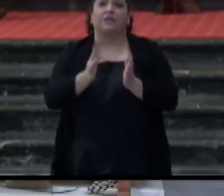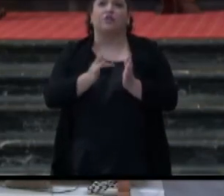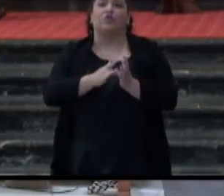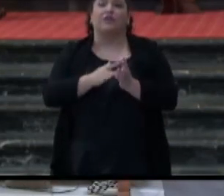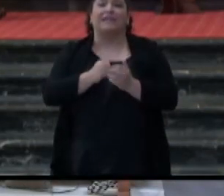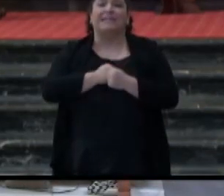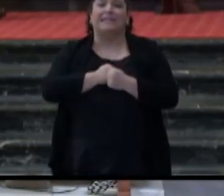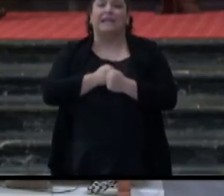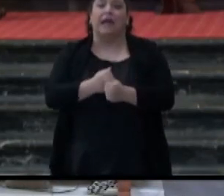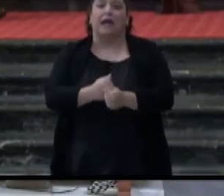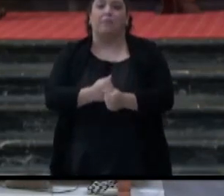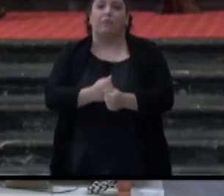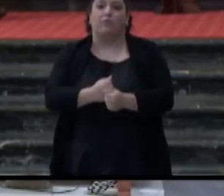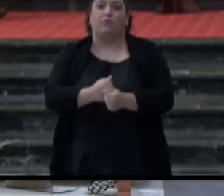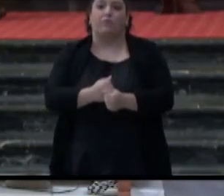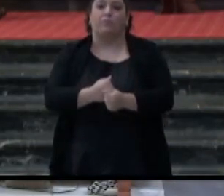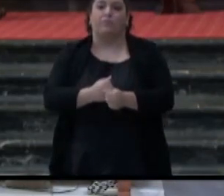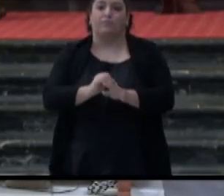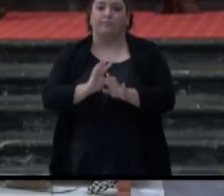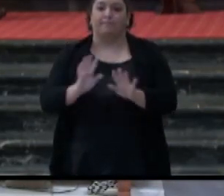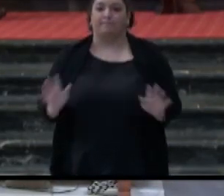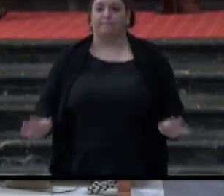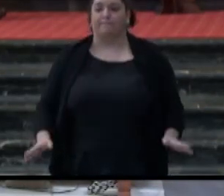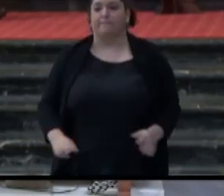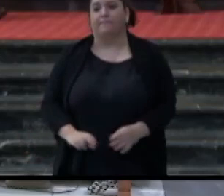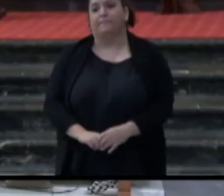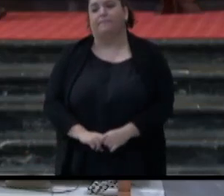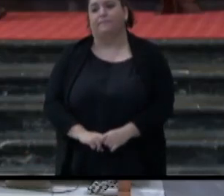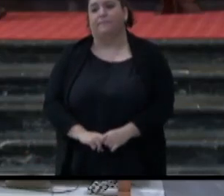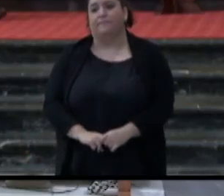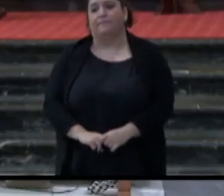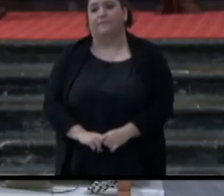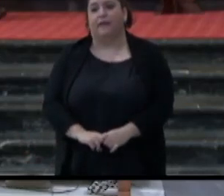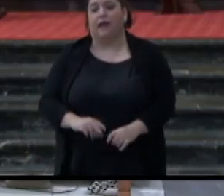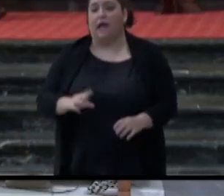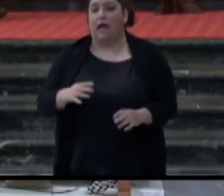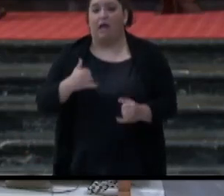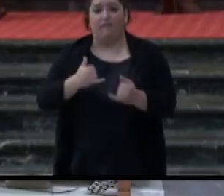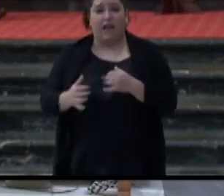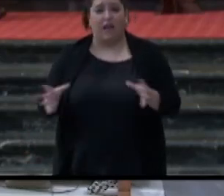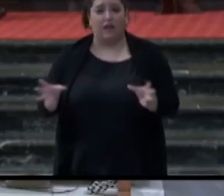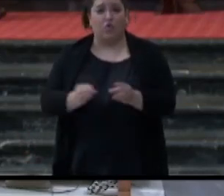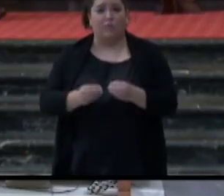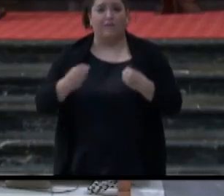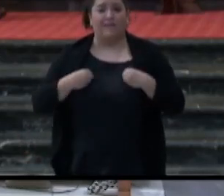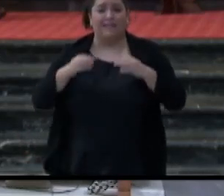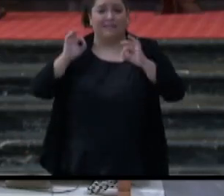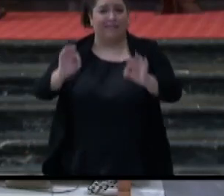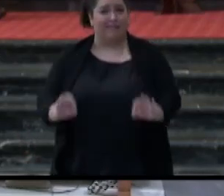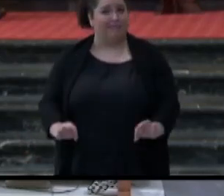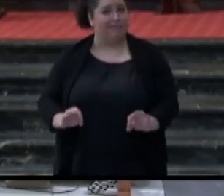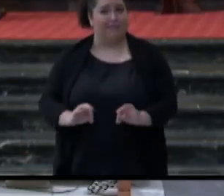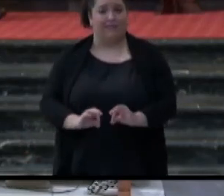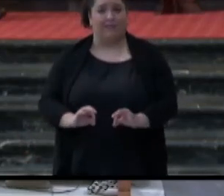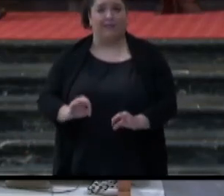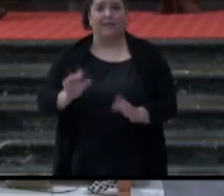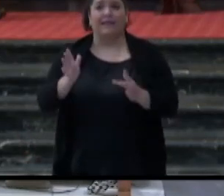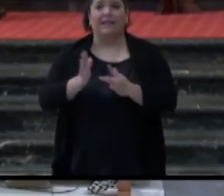te amo en eso se resume una vida